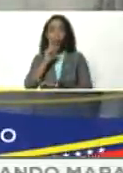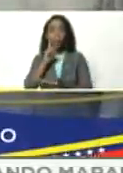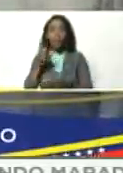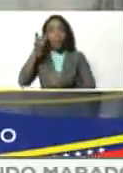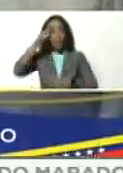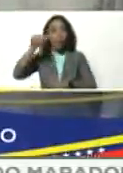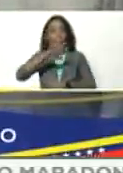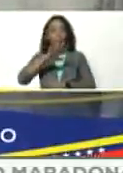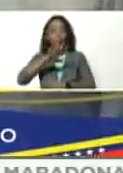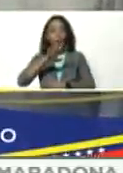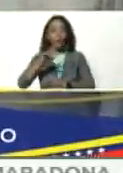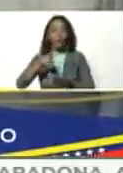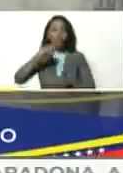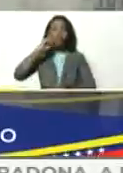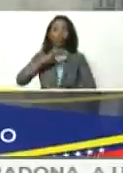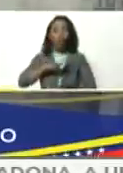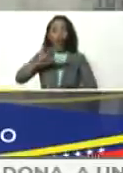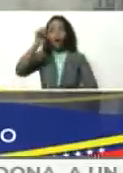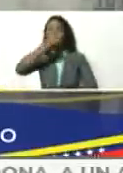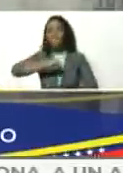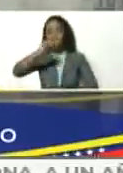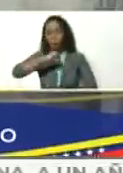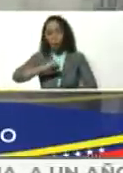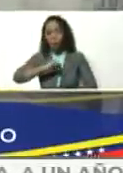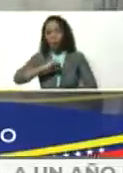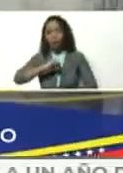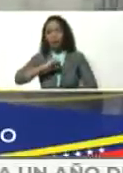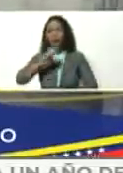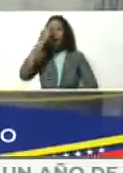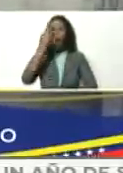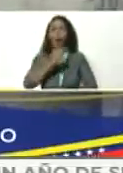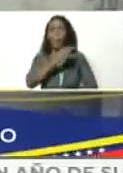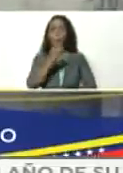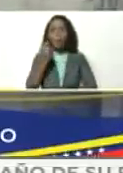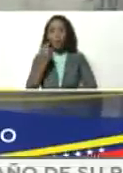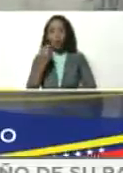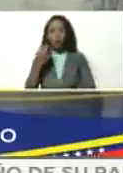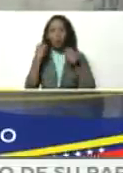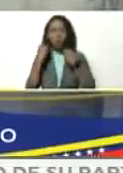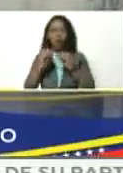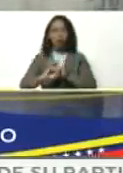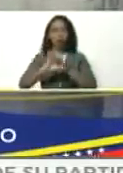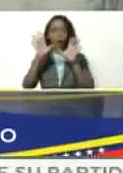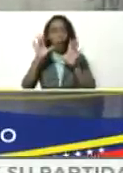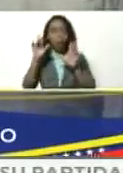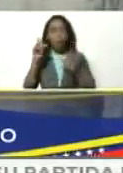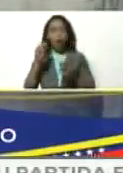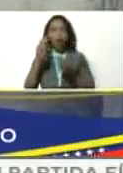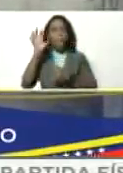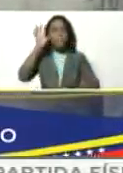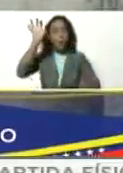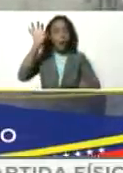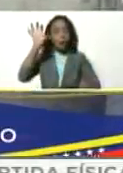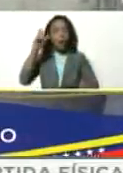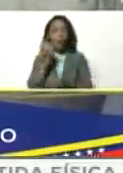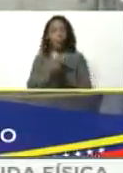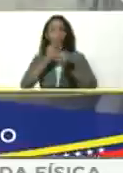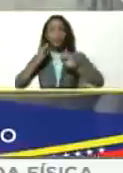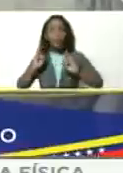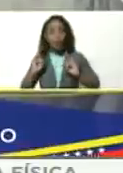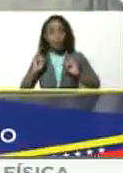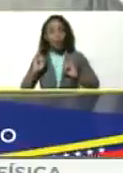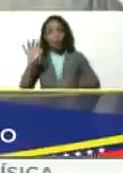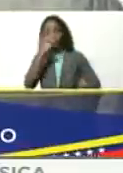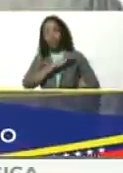ancestral de amor, de resistencia, de compromiso por convicción con la patria, con la independencia, con